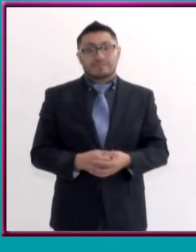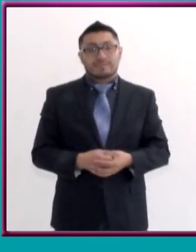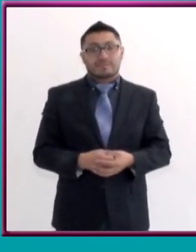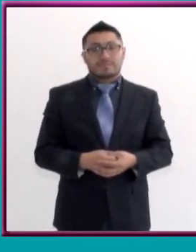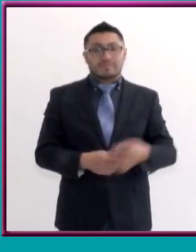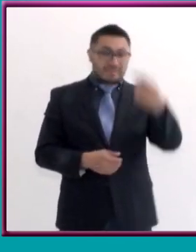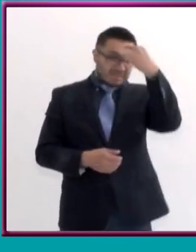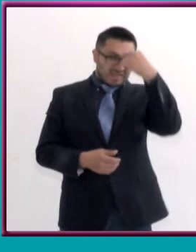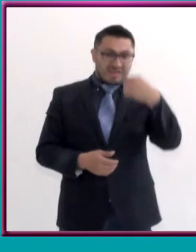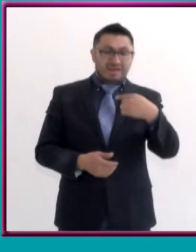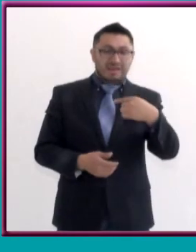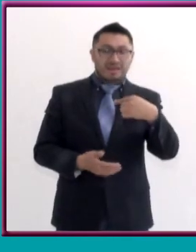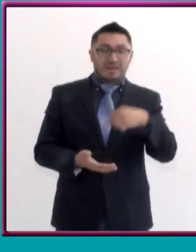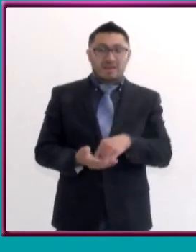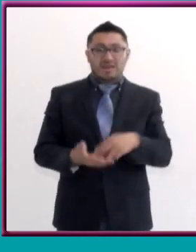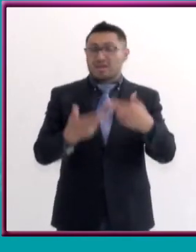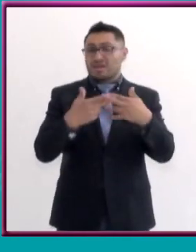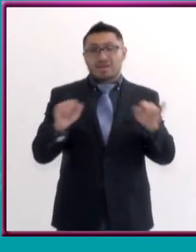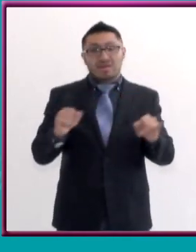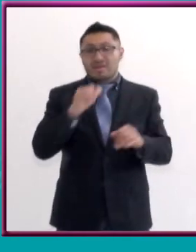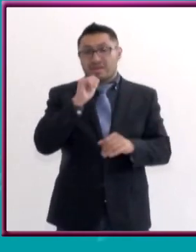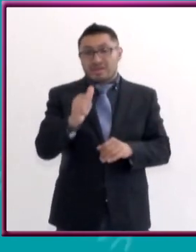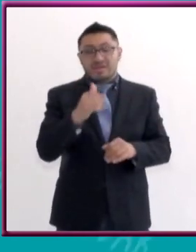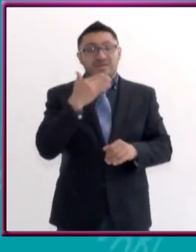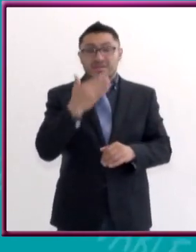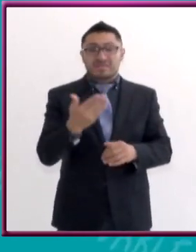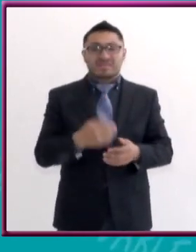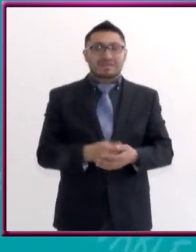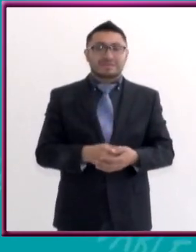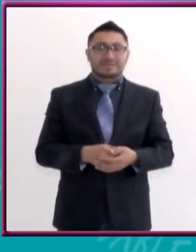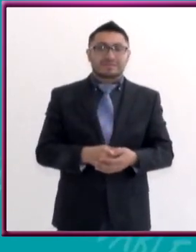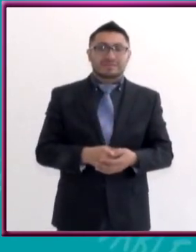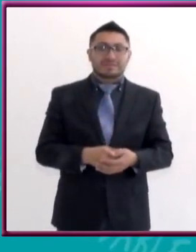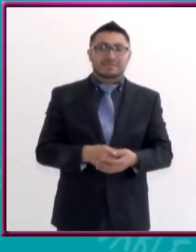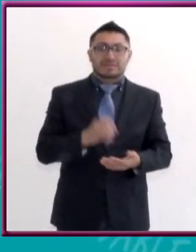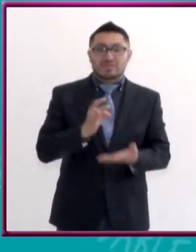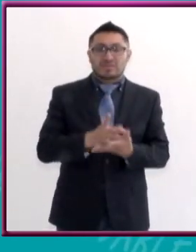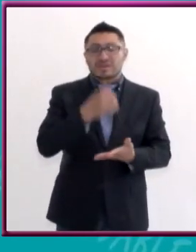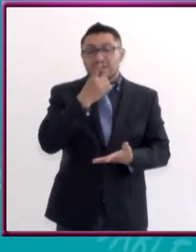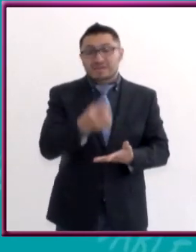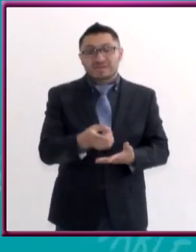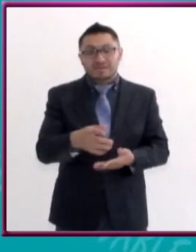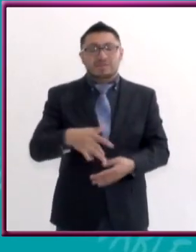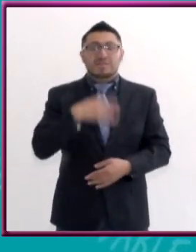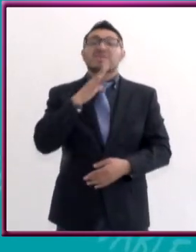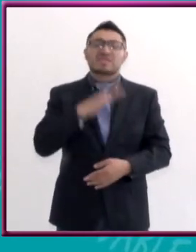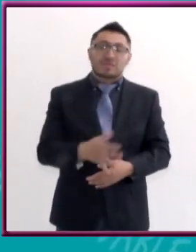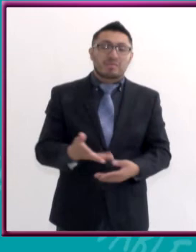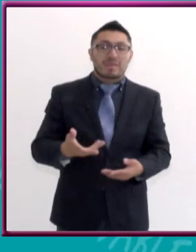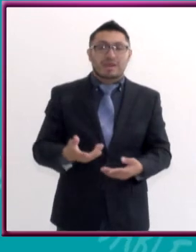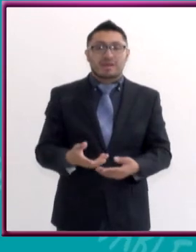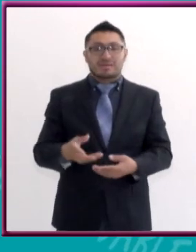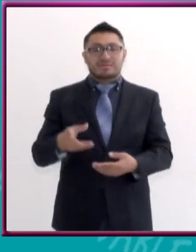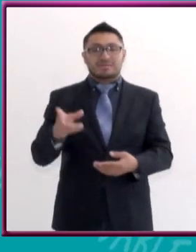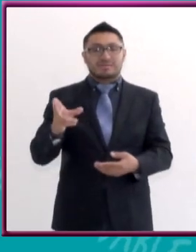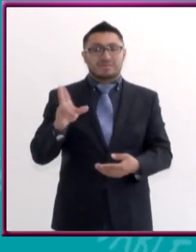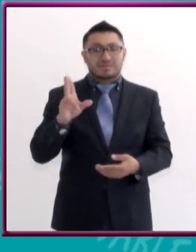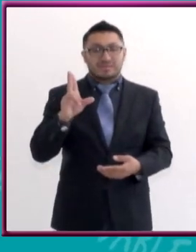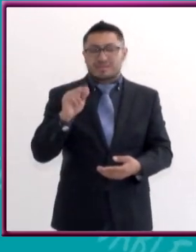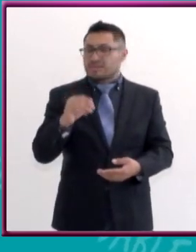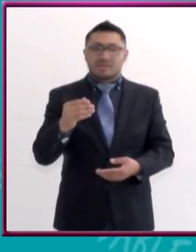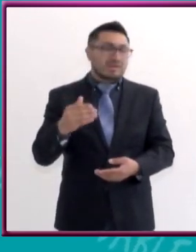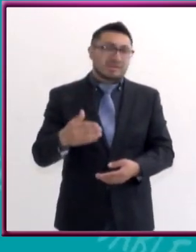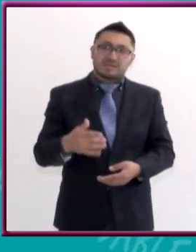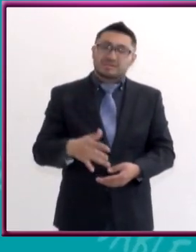Pues creo que ninguna que lo defina tan bien como esa persona. O sea, simplemente decir que me siento mal o que no me